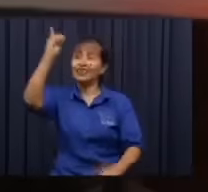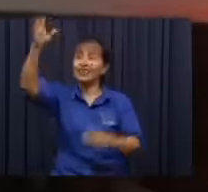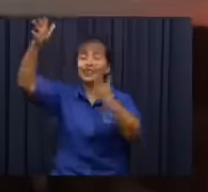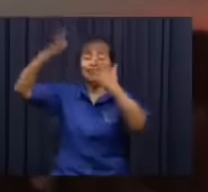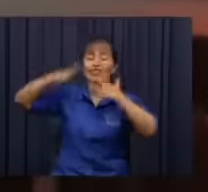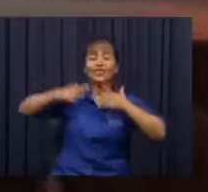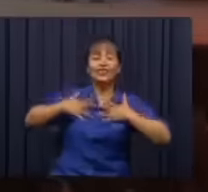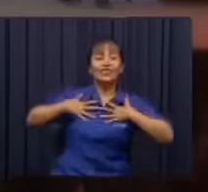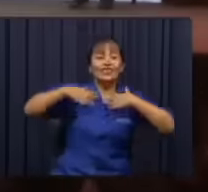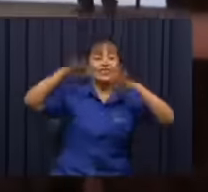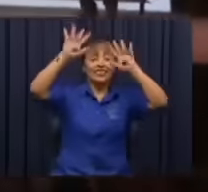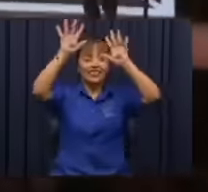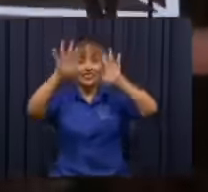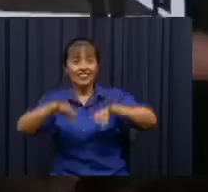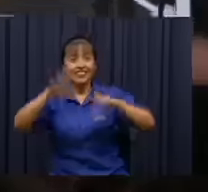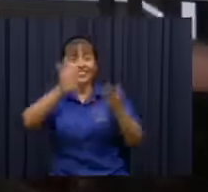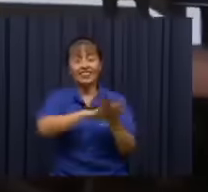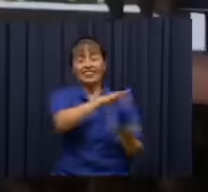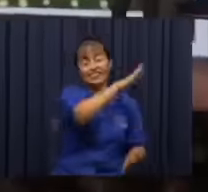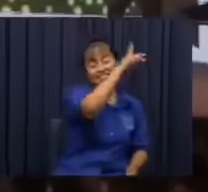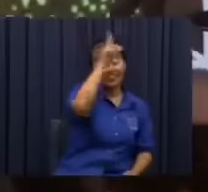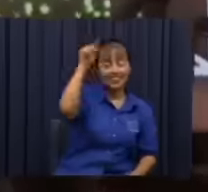Está cayendo de su gloria hoy aquí.